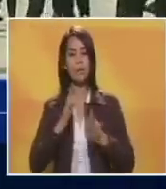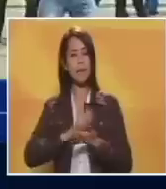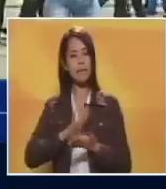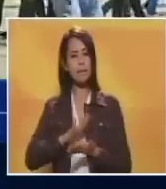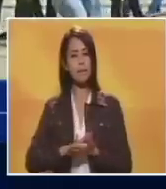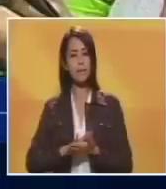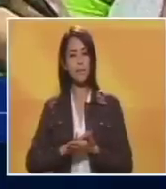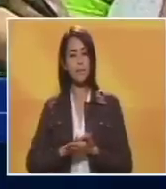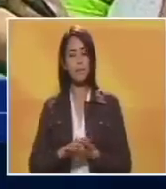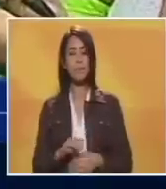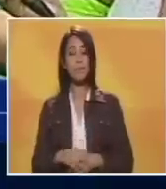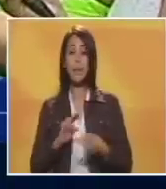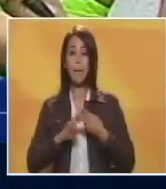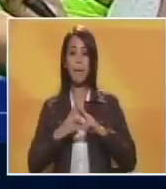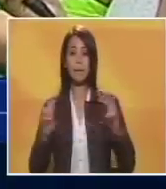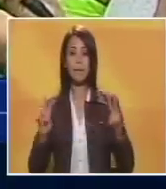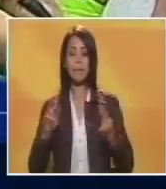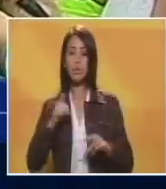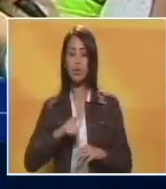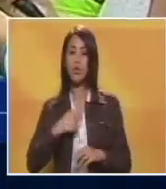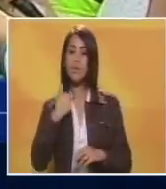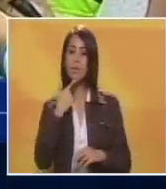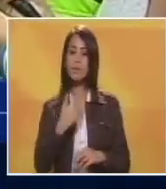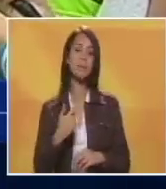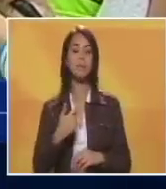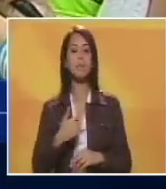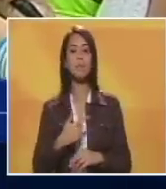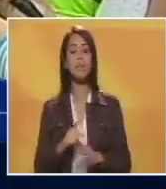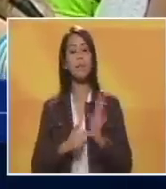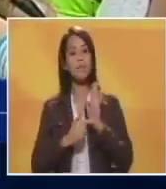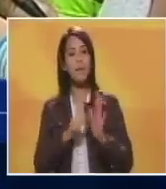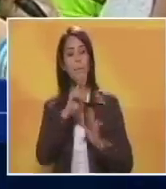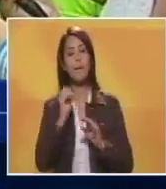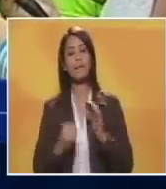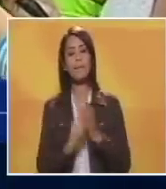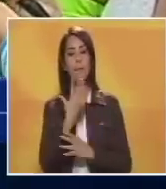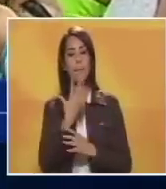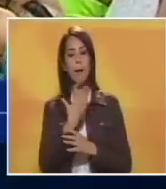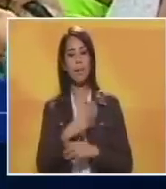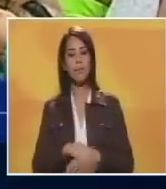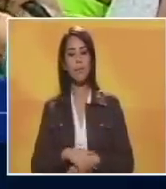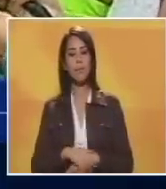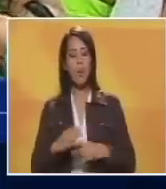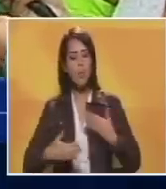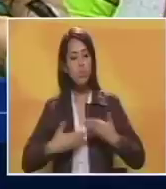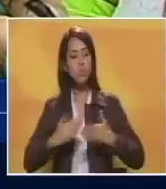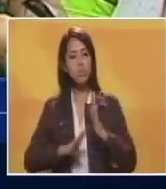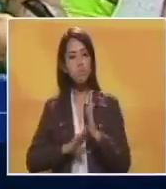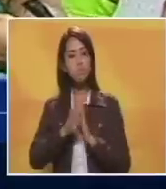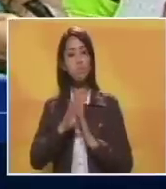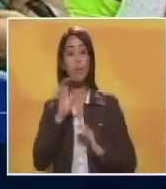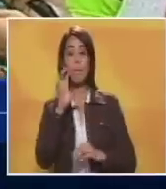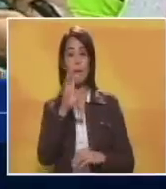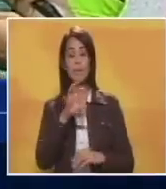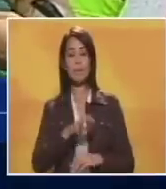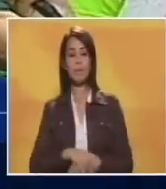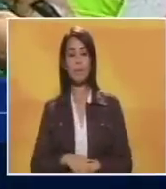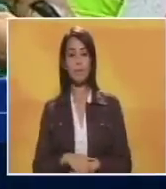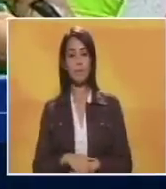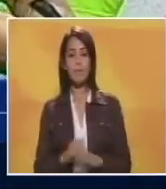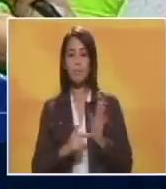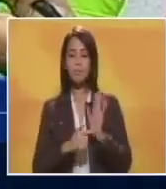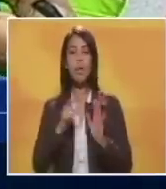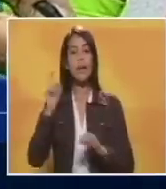que se consolidara la paz. Y hoy nosotros decimos que con la elección del 20 de mayo viene el progreso para nuestro país. Vamos a atender las